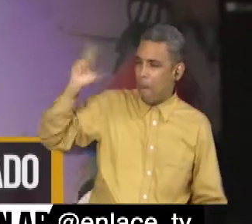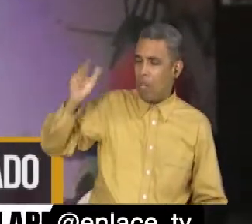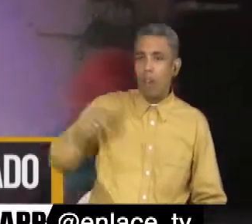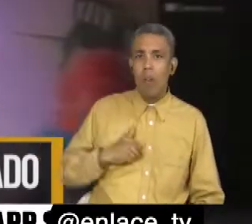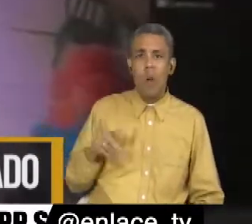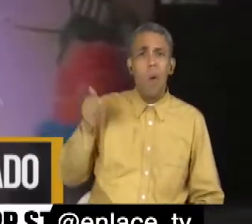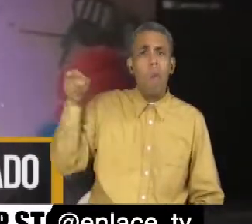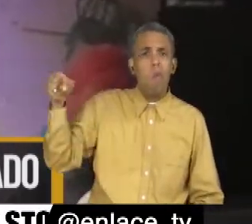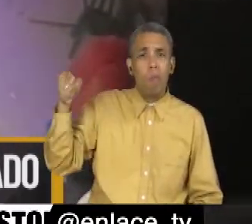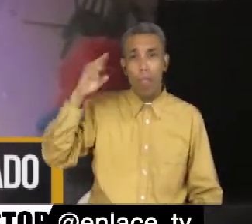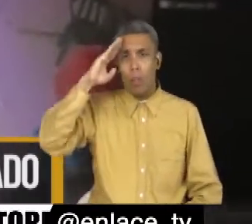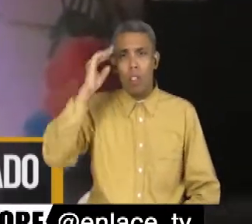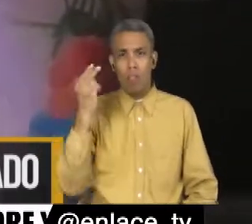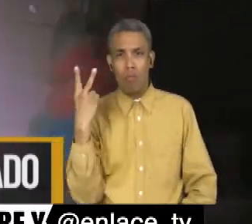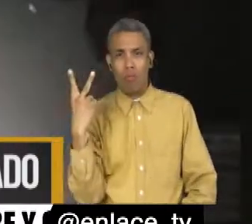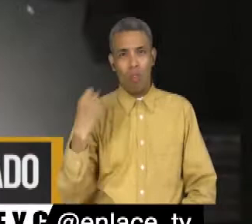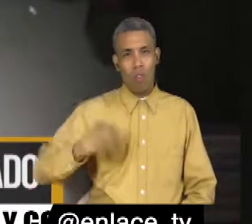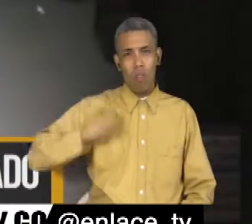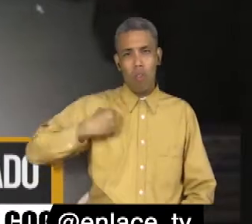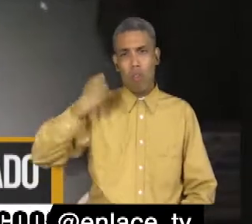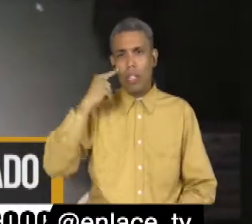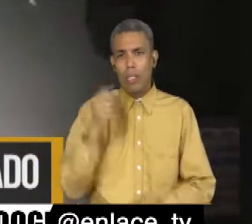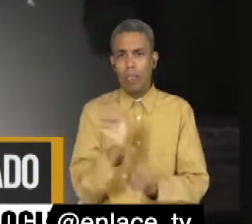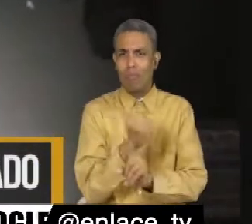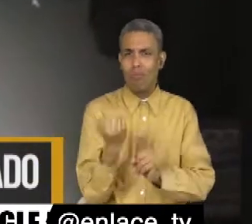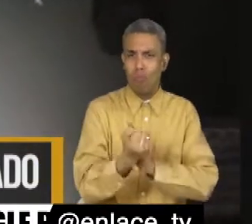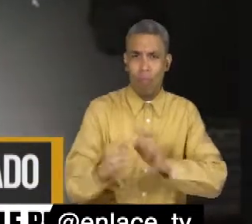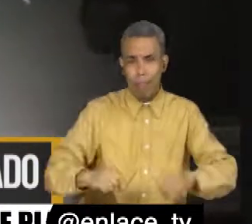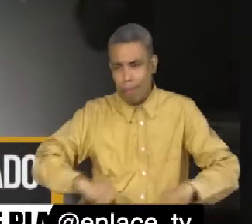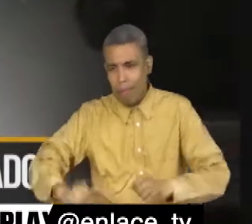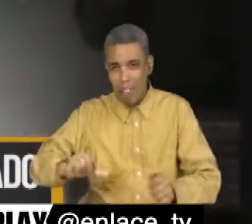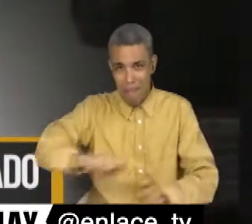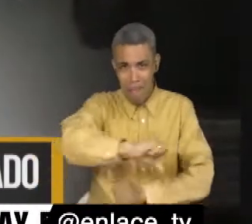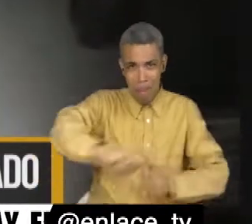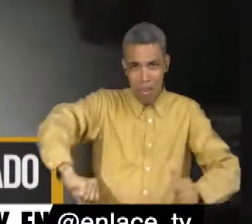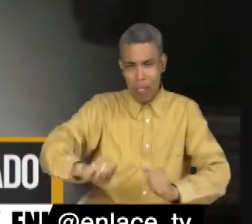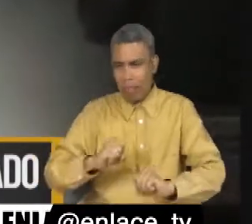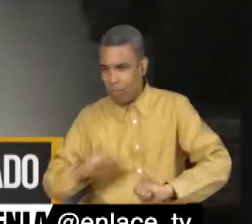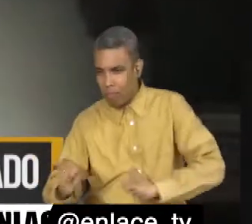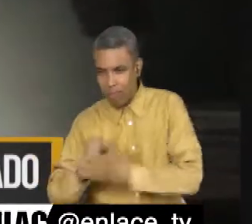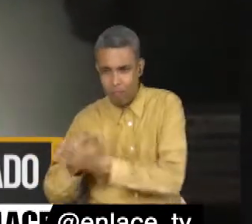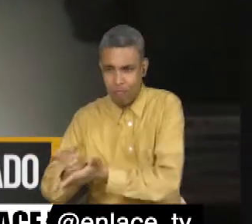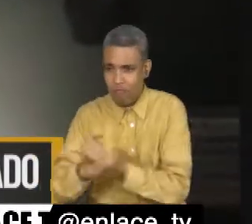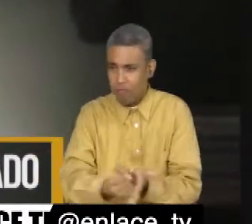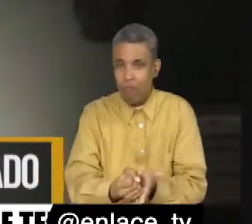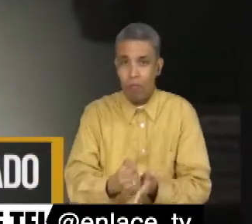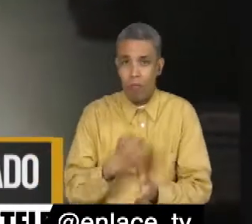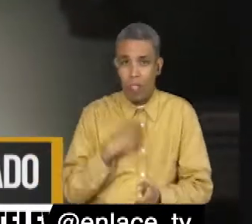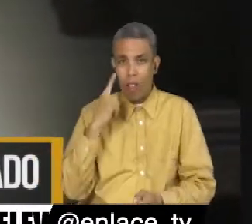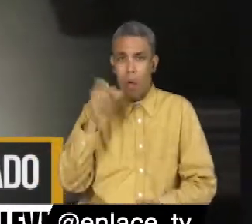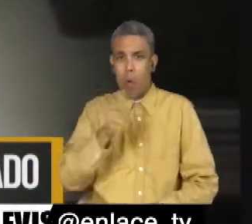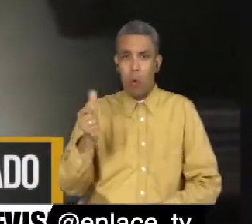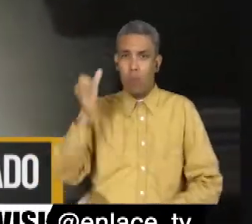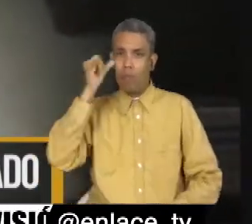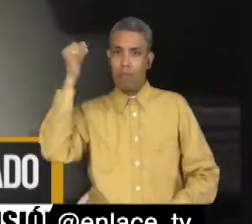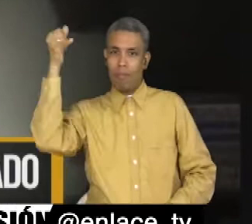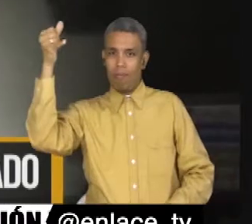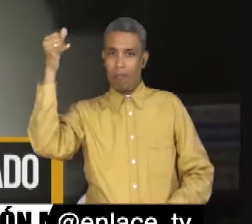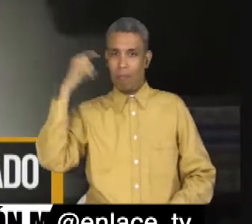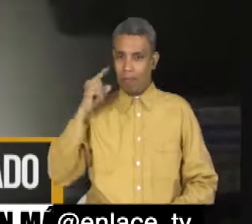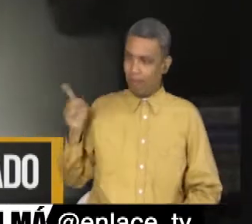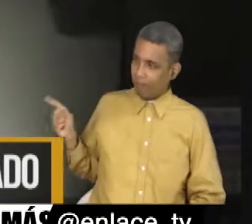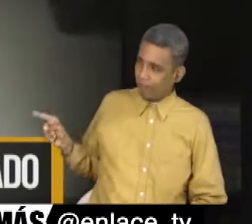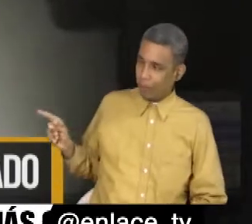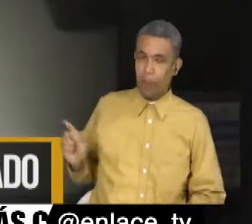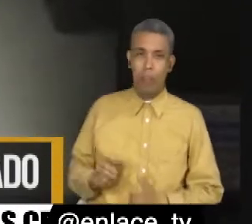labor social en un parque de la zona. En este otro video, también grabado por las cámaras que están al interior de un establecimiento público, se